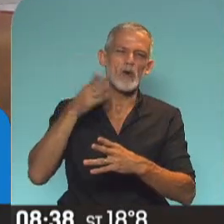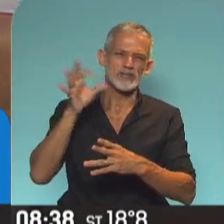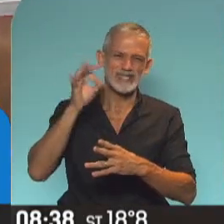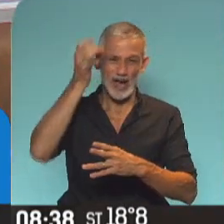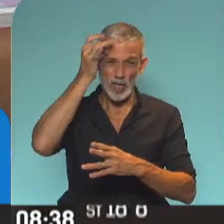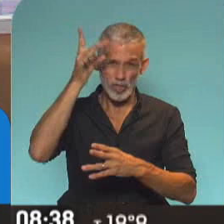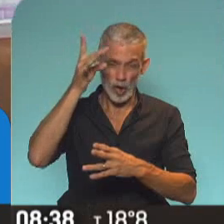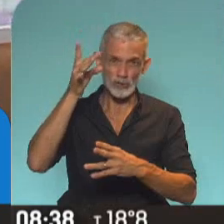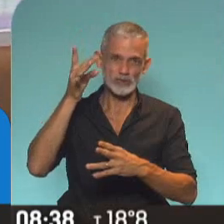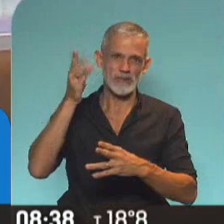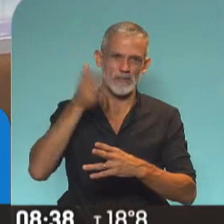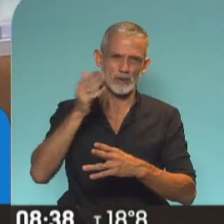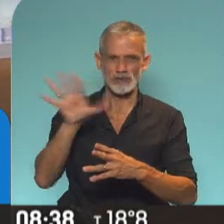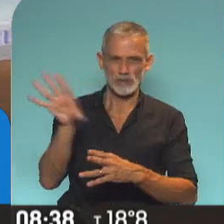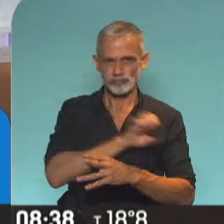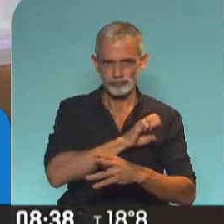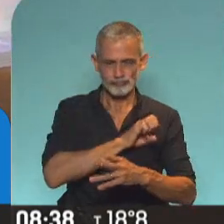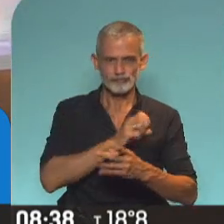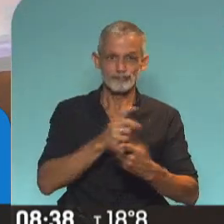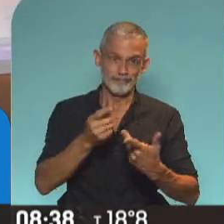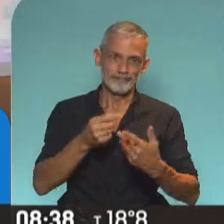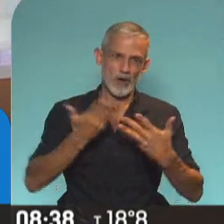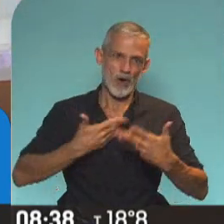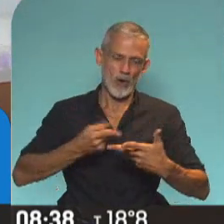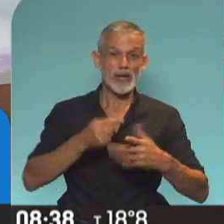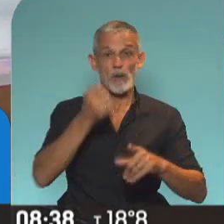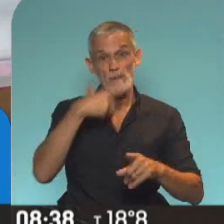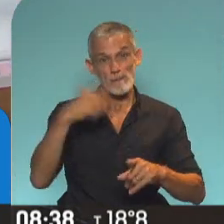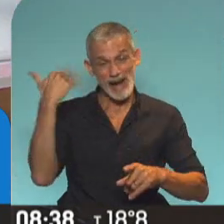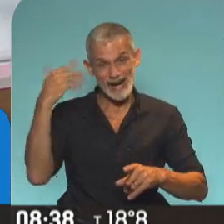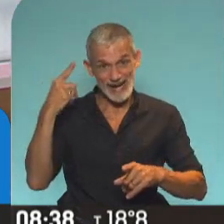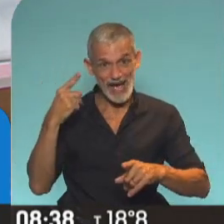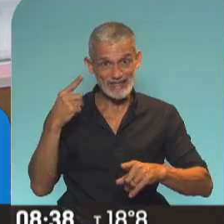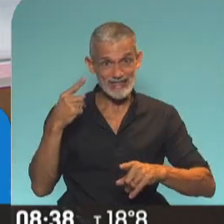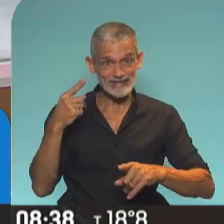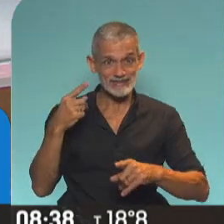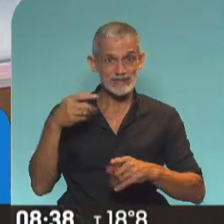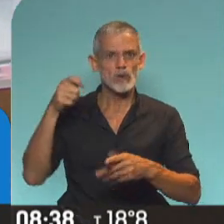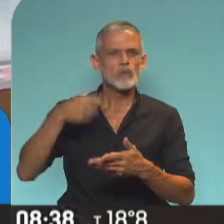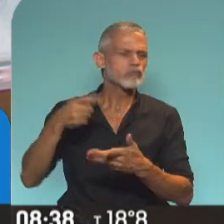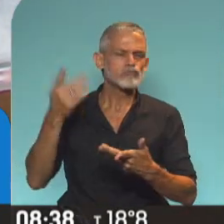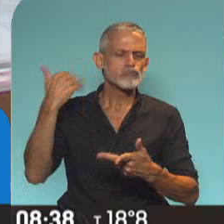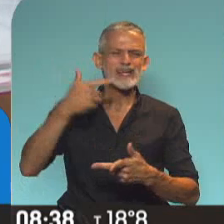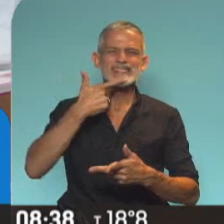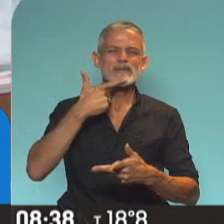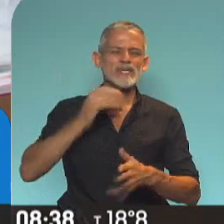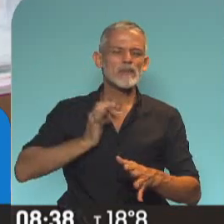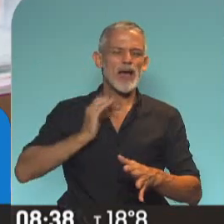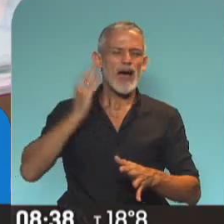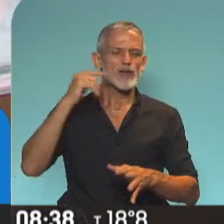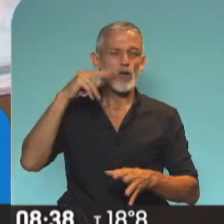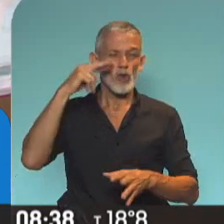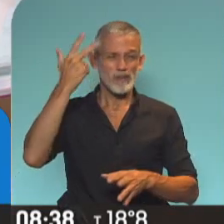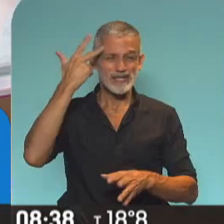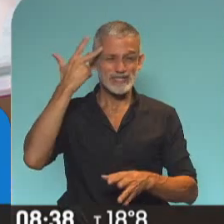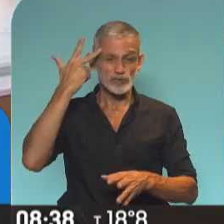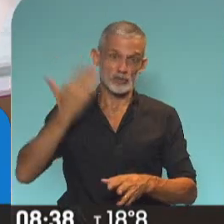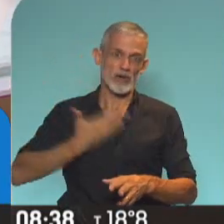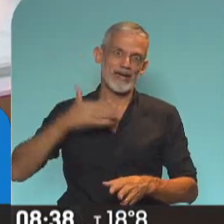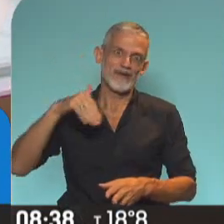Es sencillamente eso, es poner un nivel más bajo el precio de afuera para que el precio de adentro se pueda volver accesible. Como